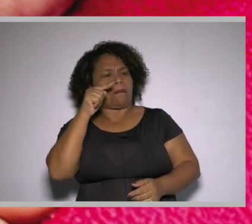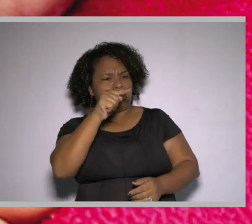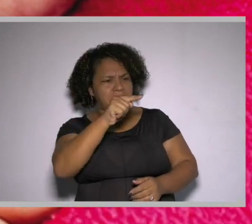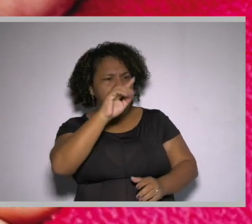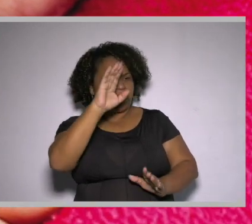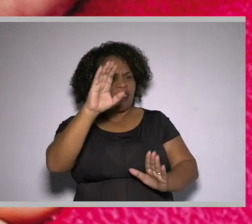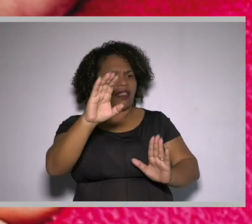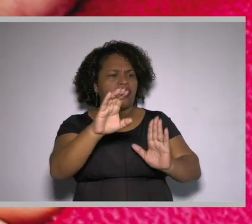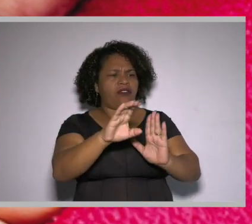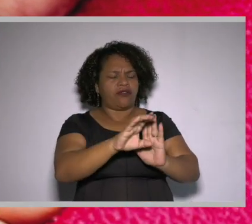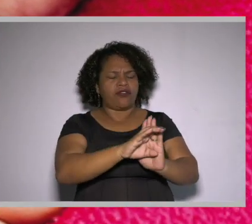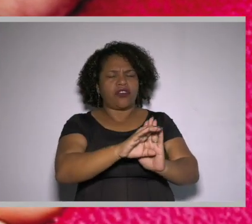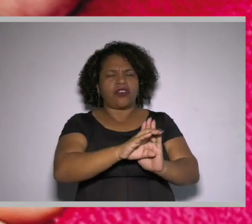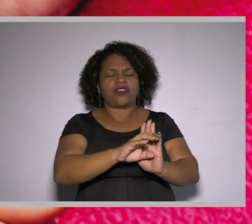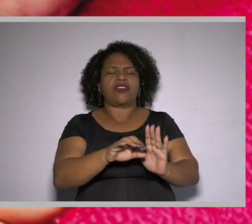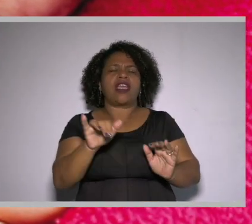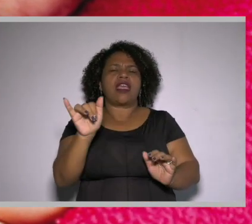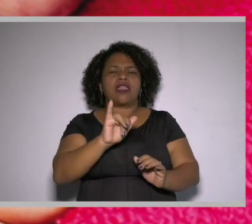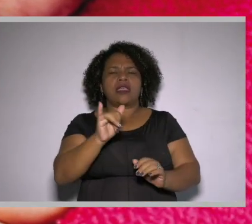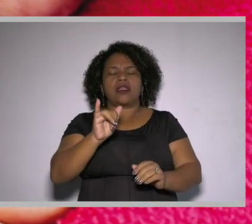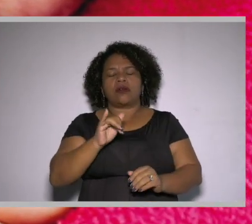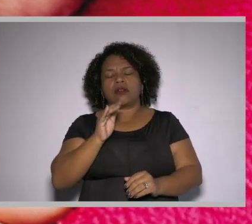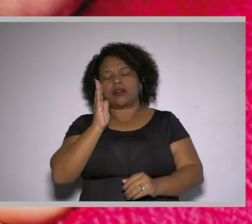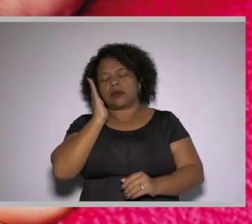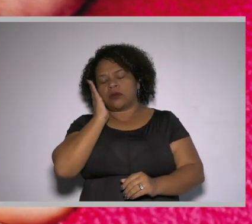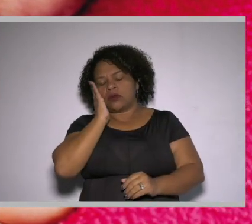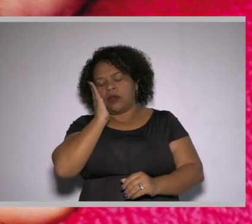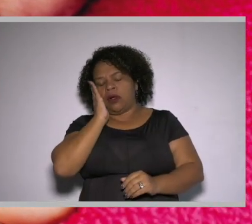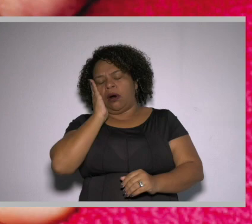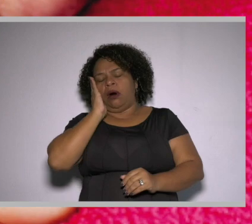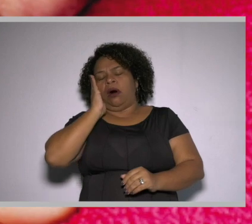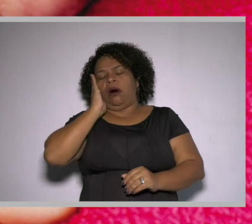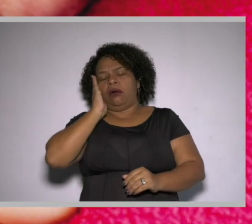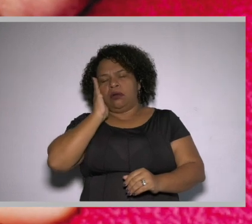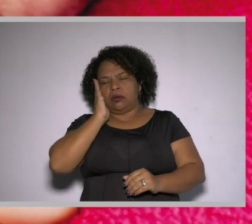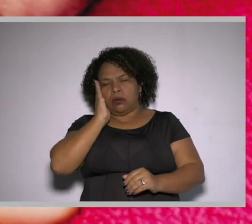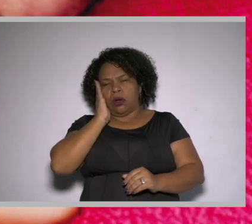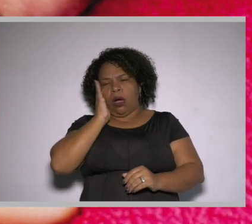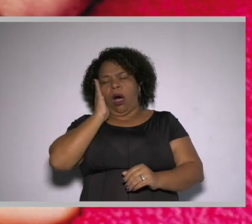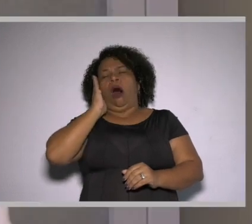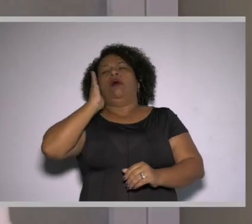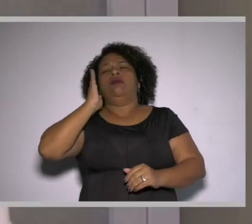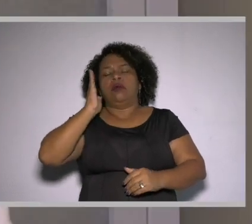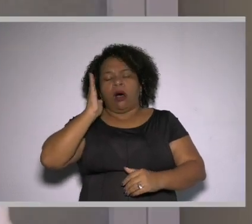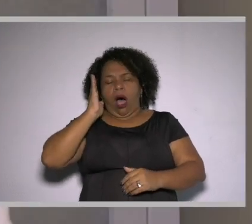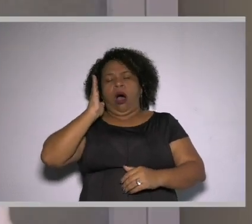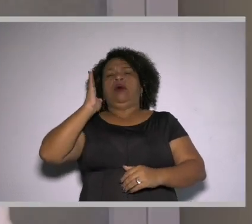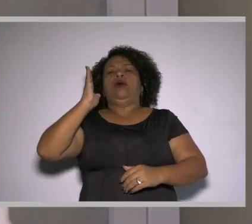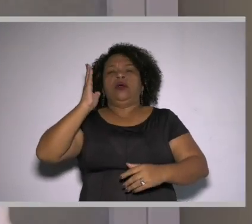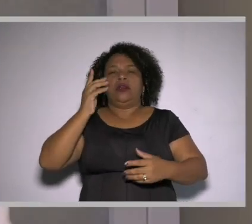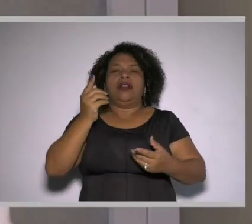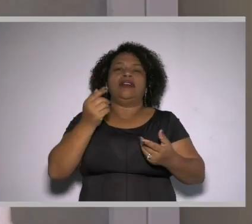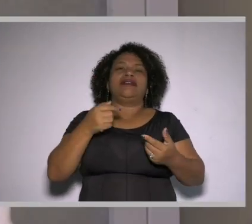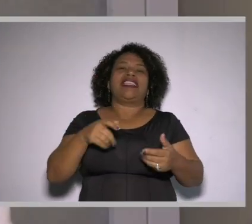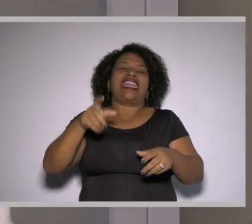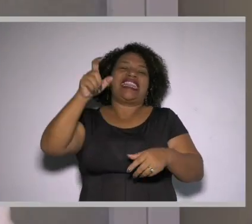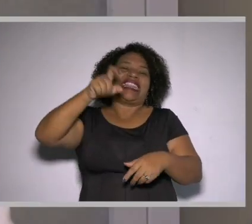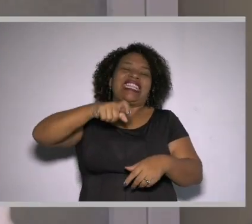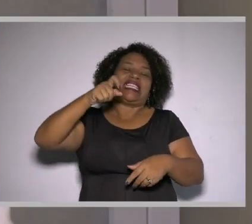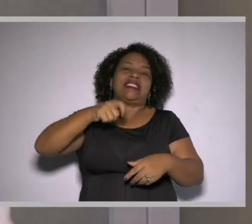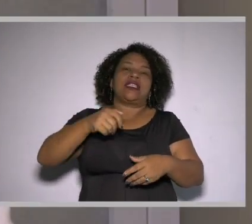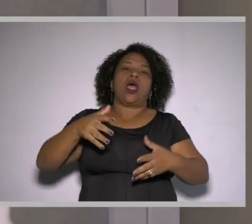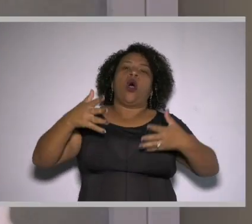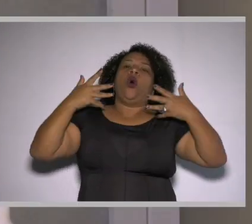oídos y la nasofaringe, específicamente las adenoides, están comunicadas por un conducto, y a veces esto hace que las secreciones del oído,